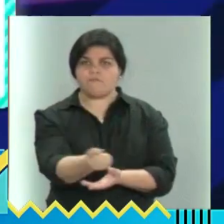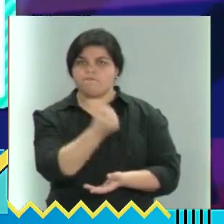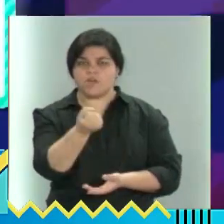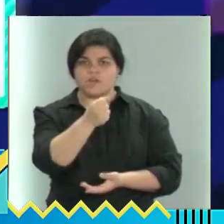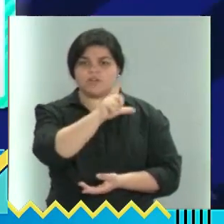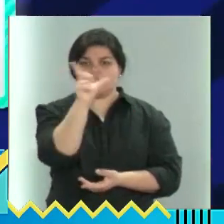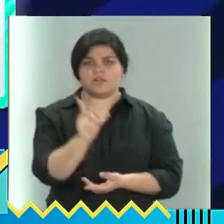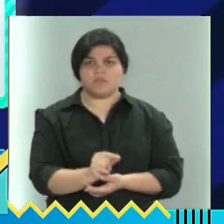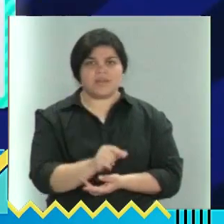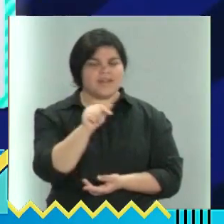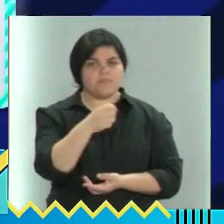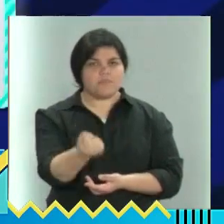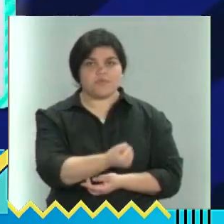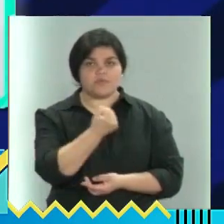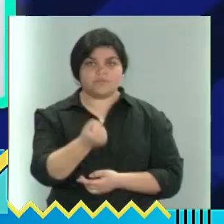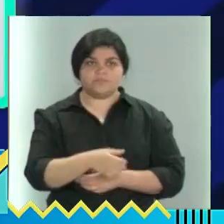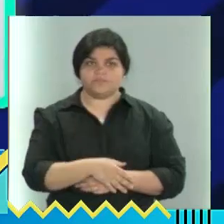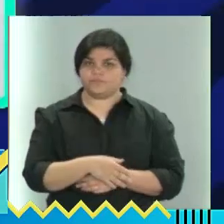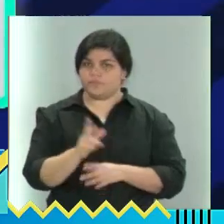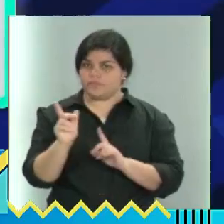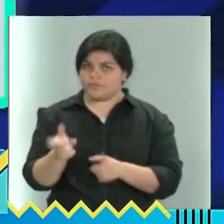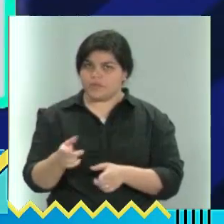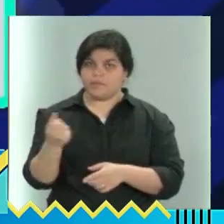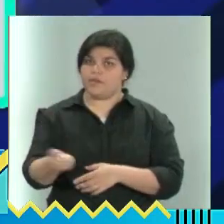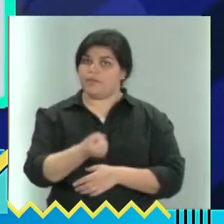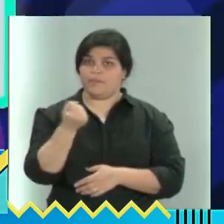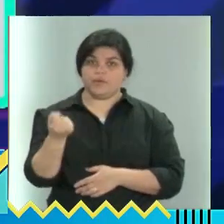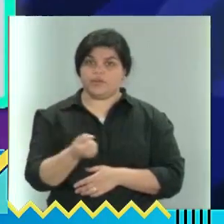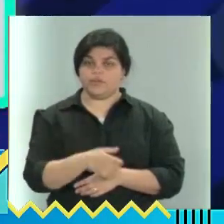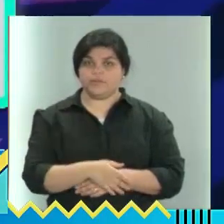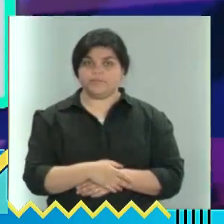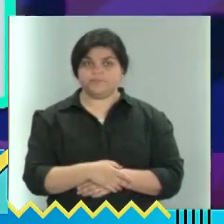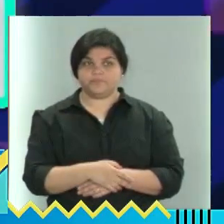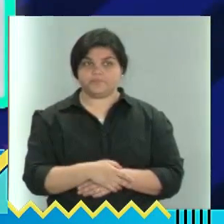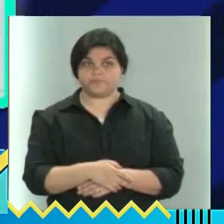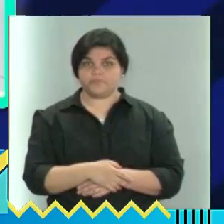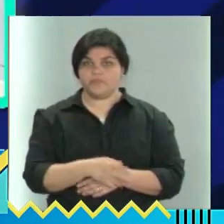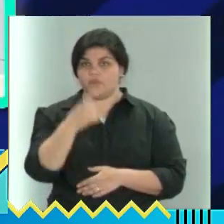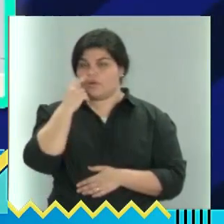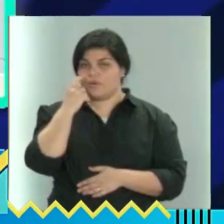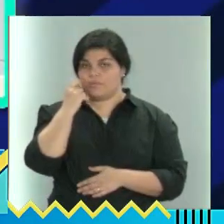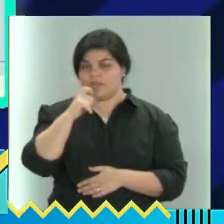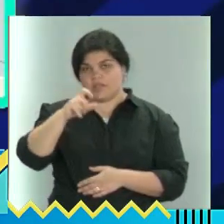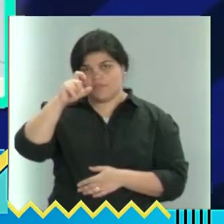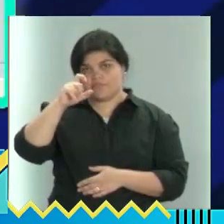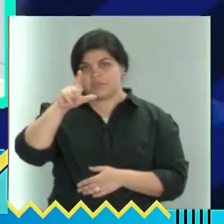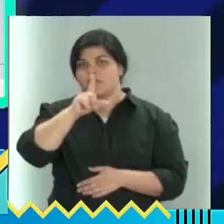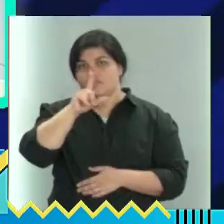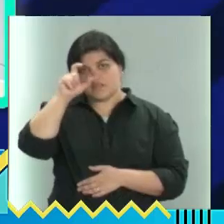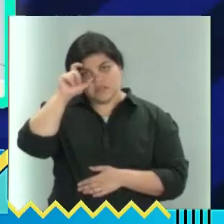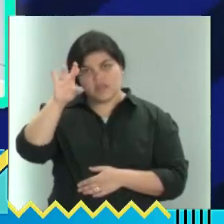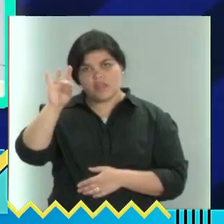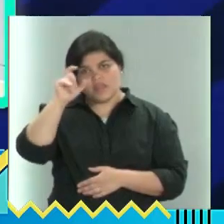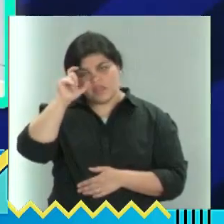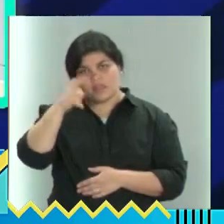nacional. Claro, de todos modos hay que tener en cuenta que Enrico Tedeschi, que yo lo